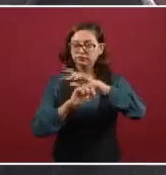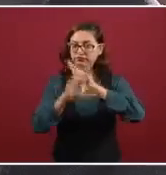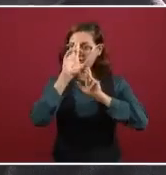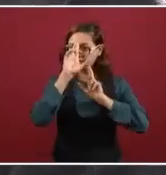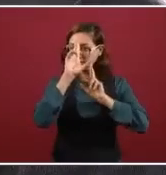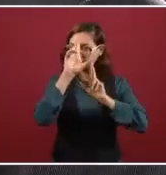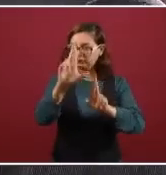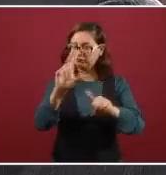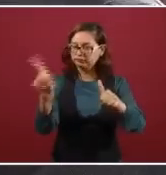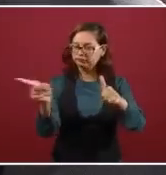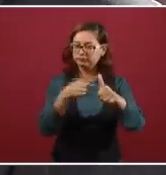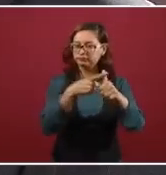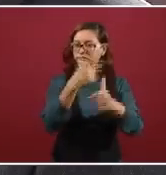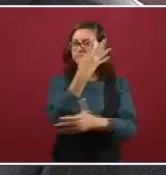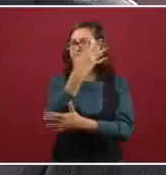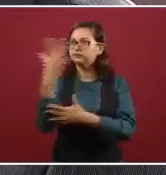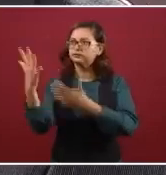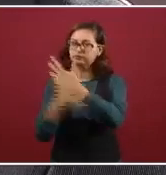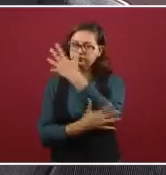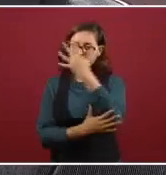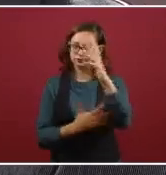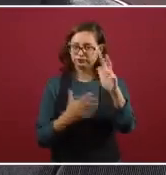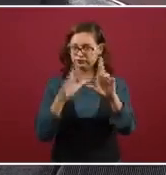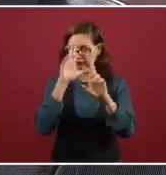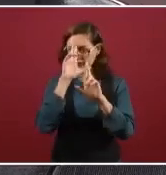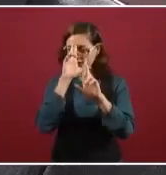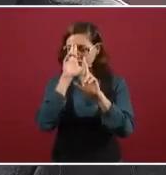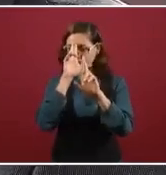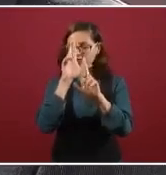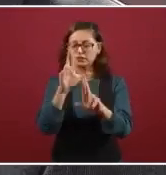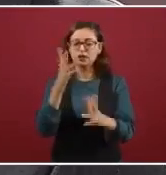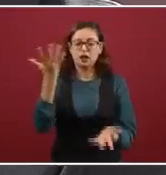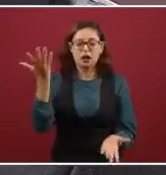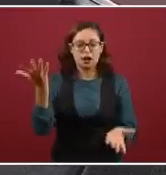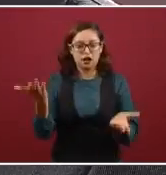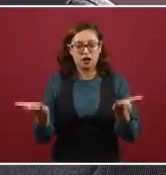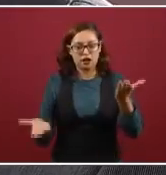ambiente, un equilibrio. Hablar de